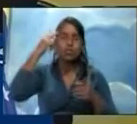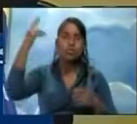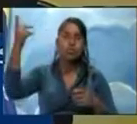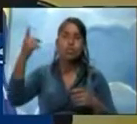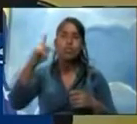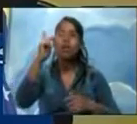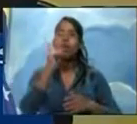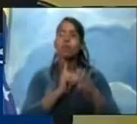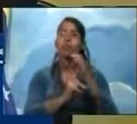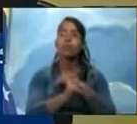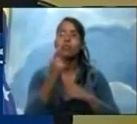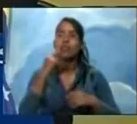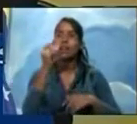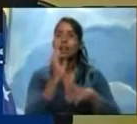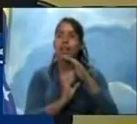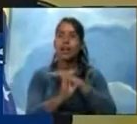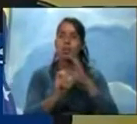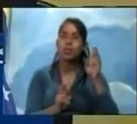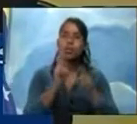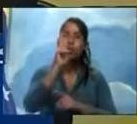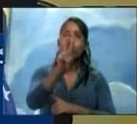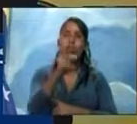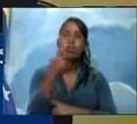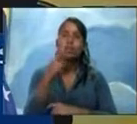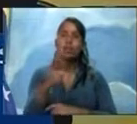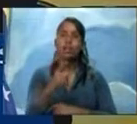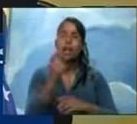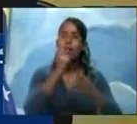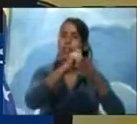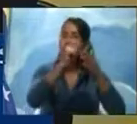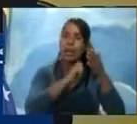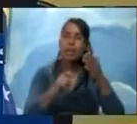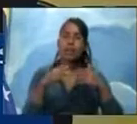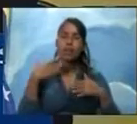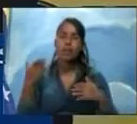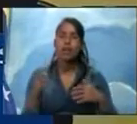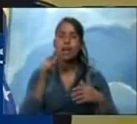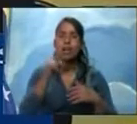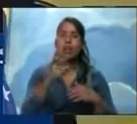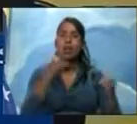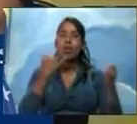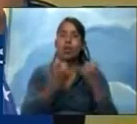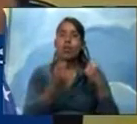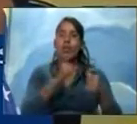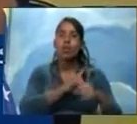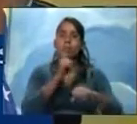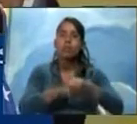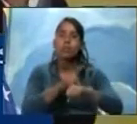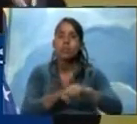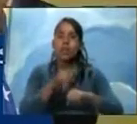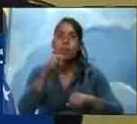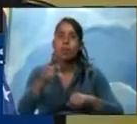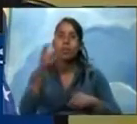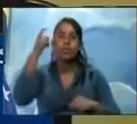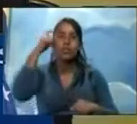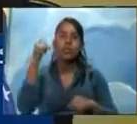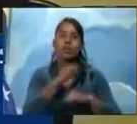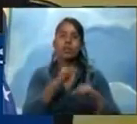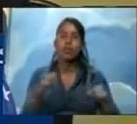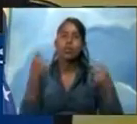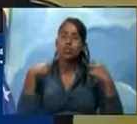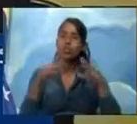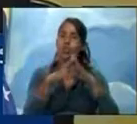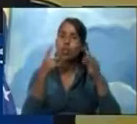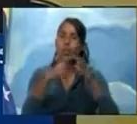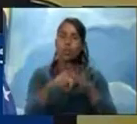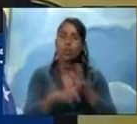profeta Joel, en el capítulo 2, él describe que en los últimos tiempos, en estos días, ya después de pasado todas estas